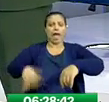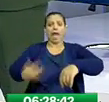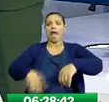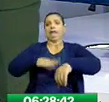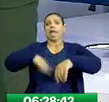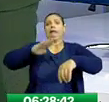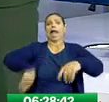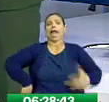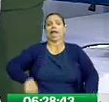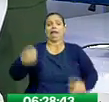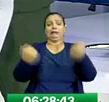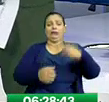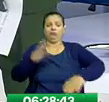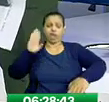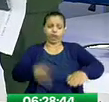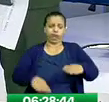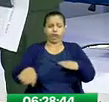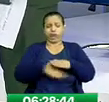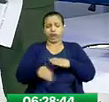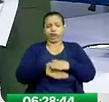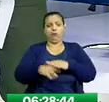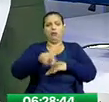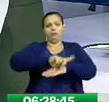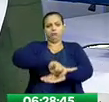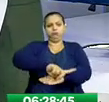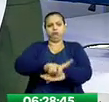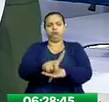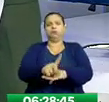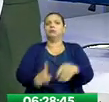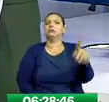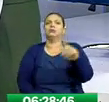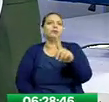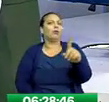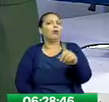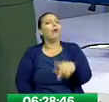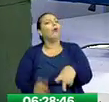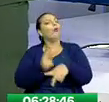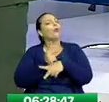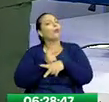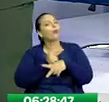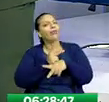velocidad que no... Que no exceda, ¿no? Que no sea muy rápida, porque si no vas a tener complicaciones.